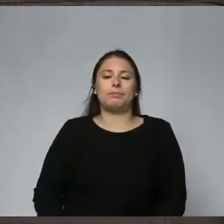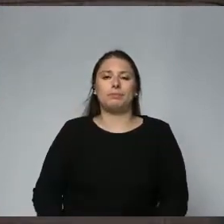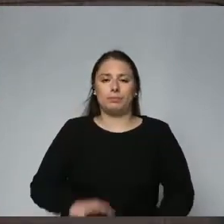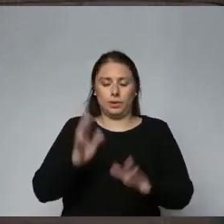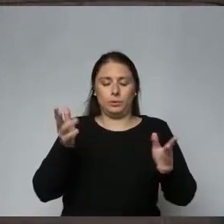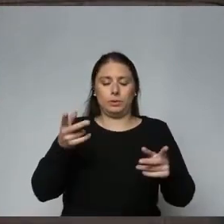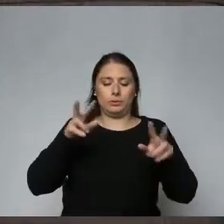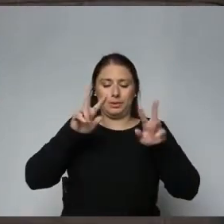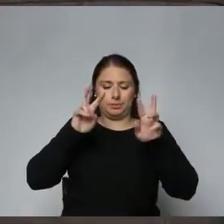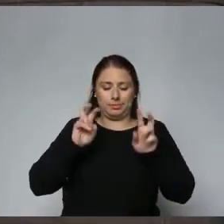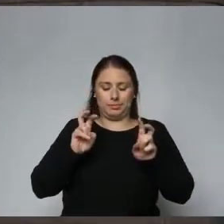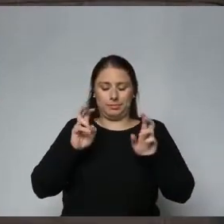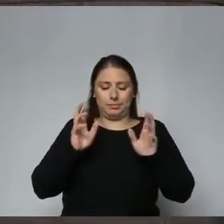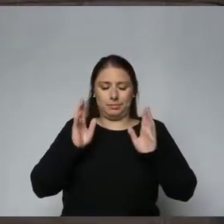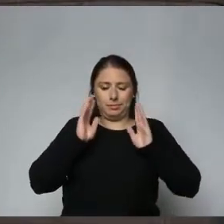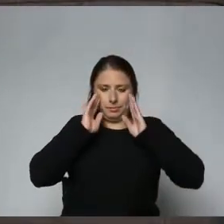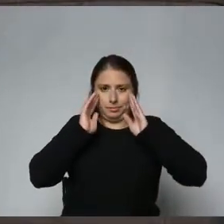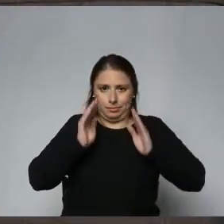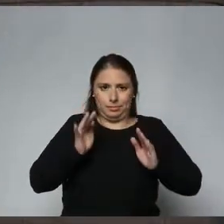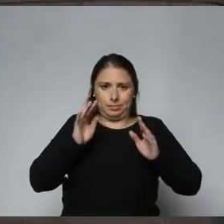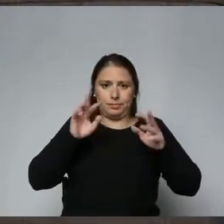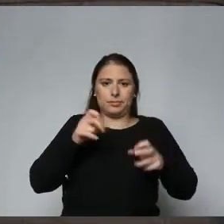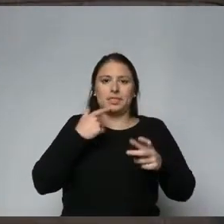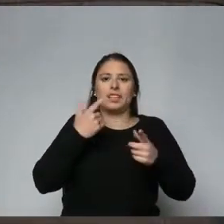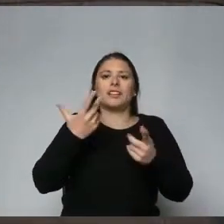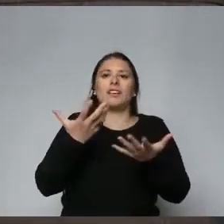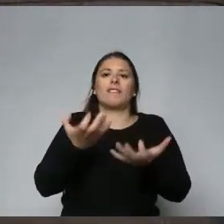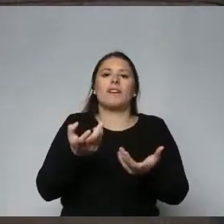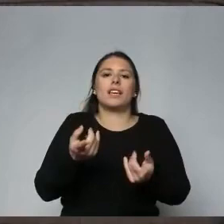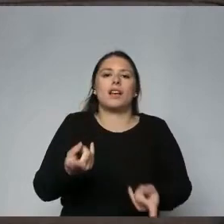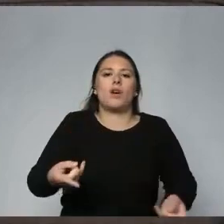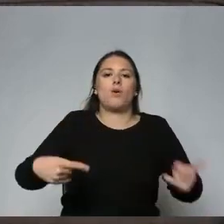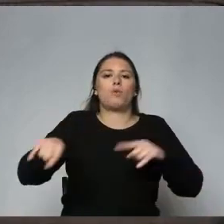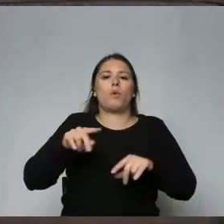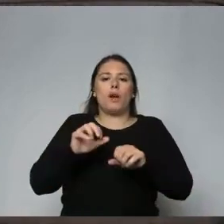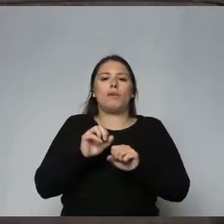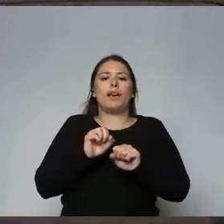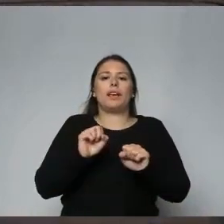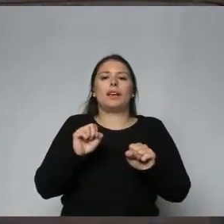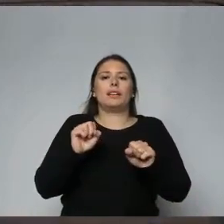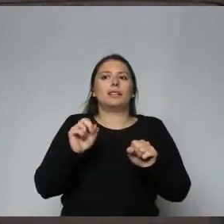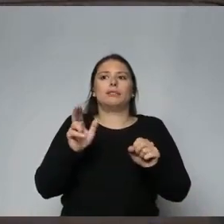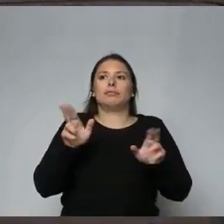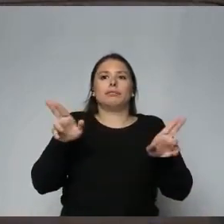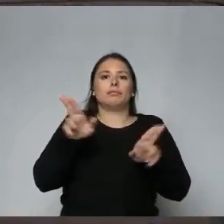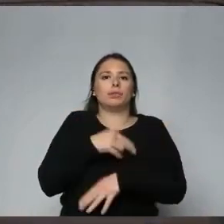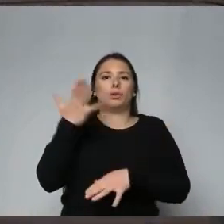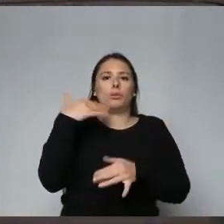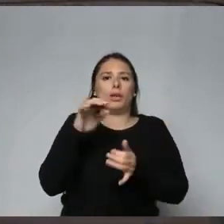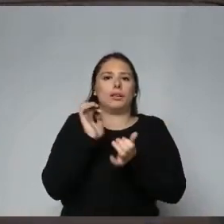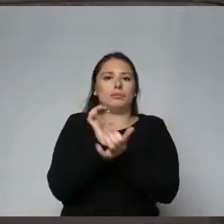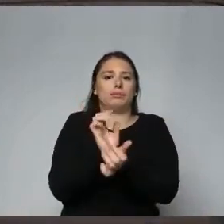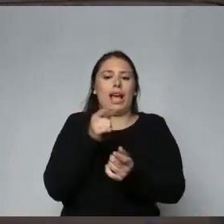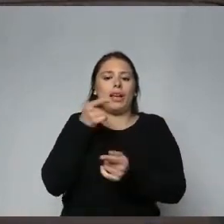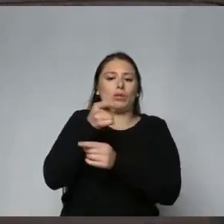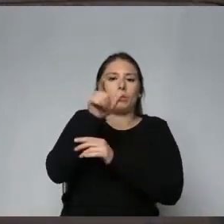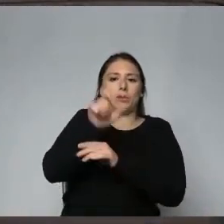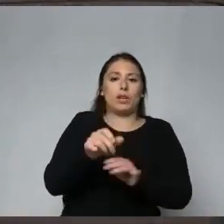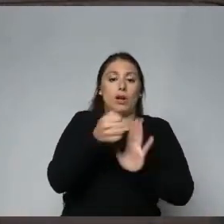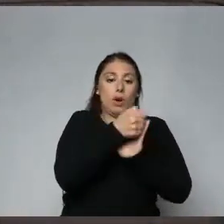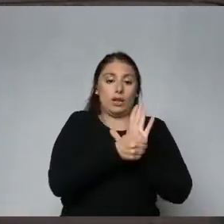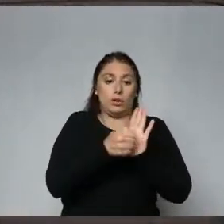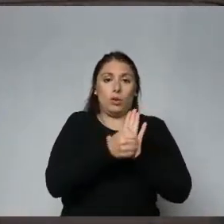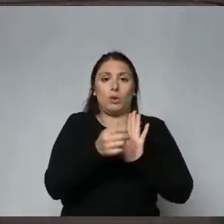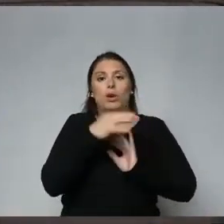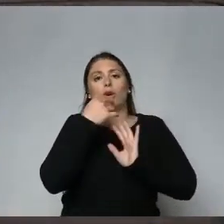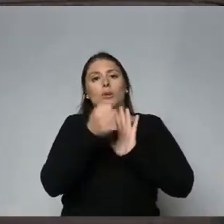la parte que tratan de restablecer la pretensión punitiva en un artículo, y en otro artículo hablan